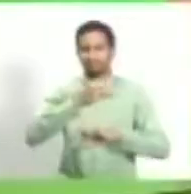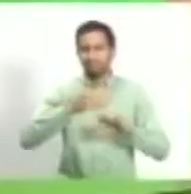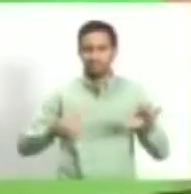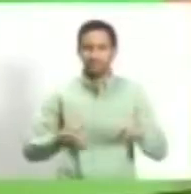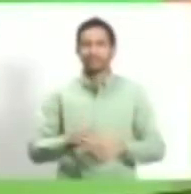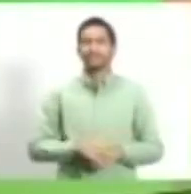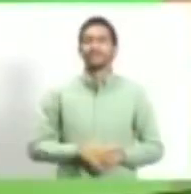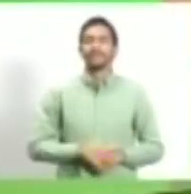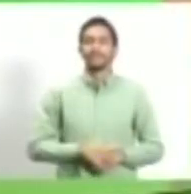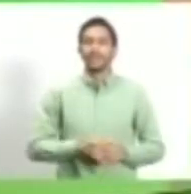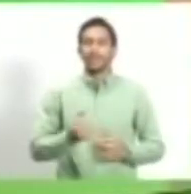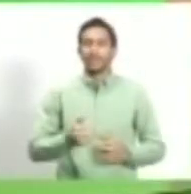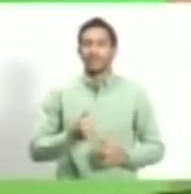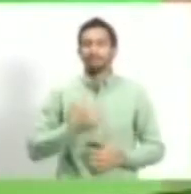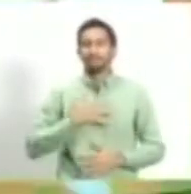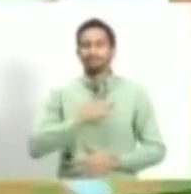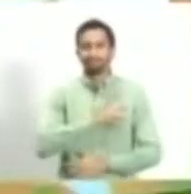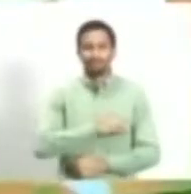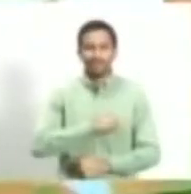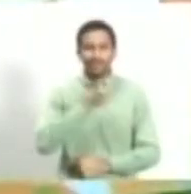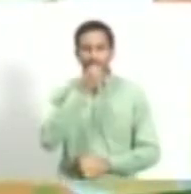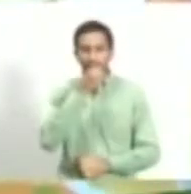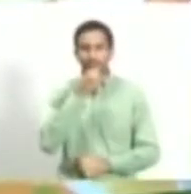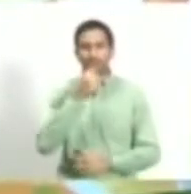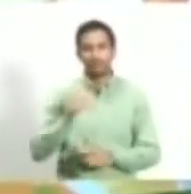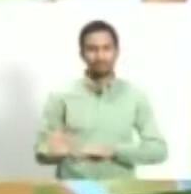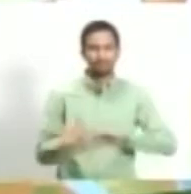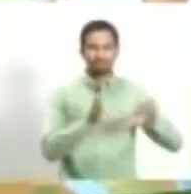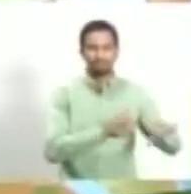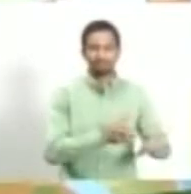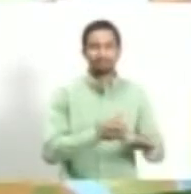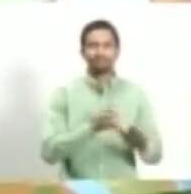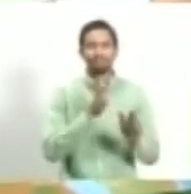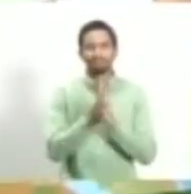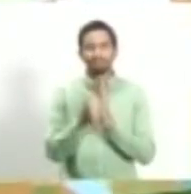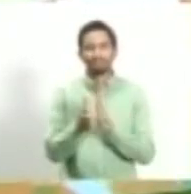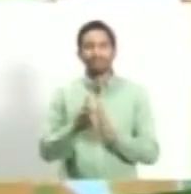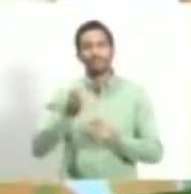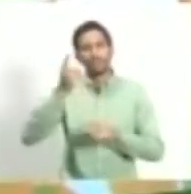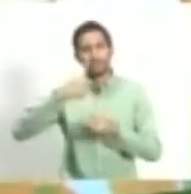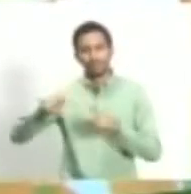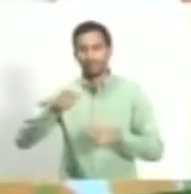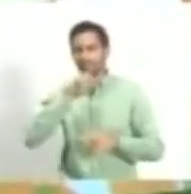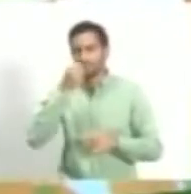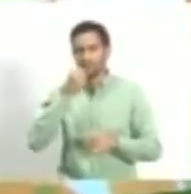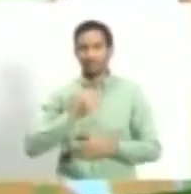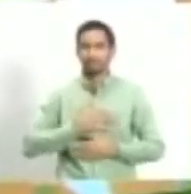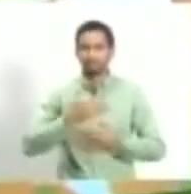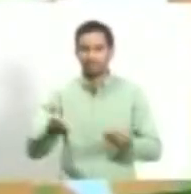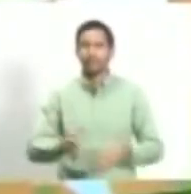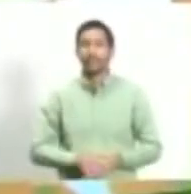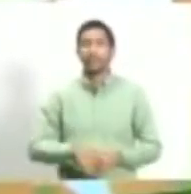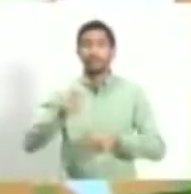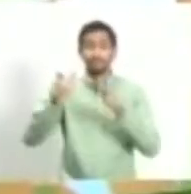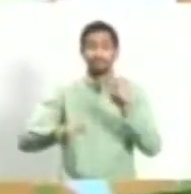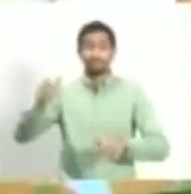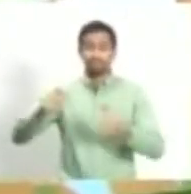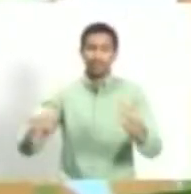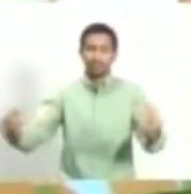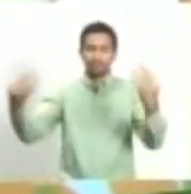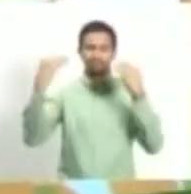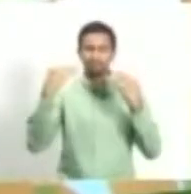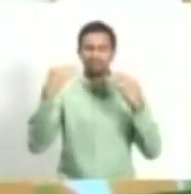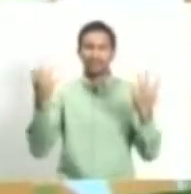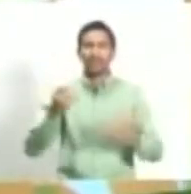lamentable noticia, Carola, vamos a un plano más amable. Saludar a los televidentes. Claro que sí, Pili. Ellos están allí pegaditos a nuestra transmisión en vivo por